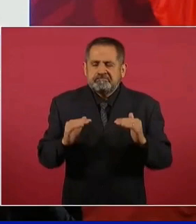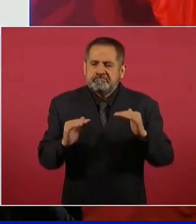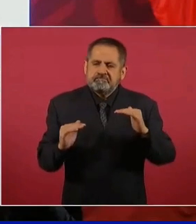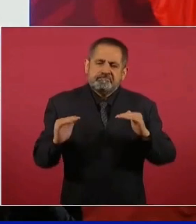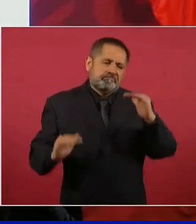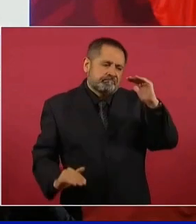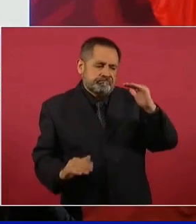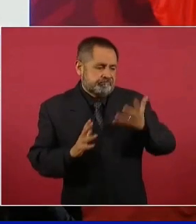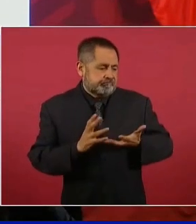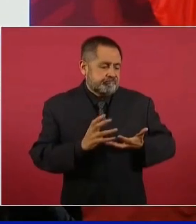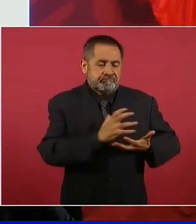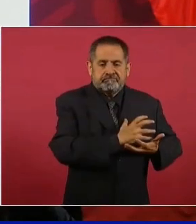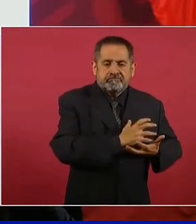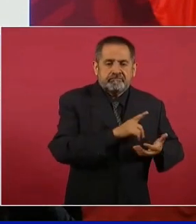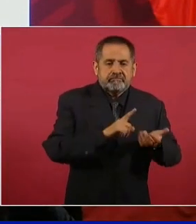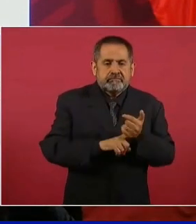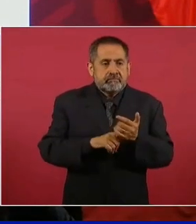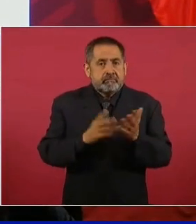civilización,